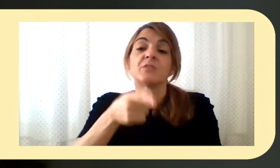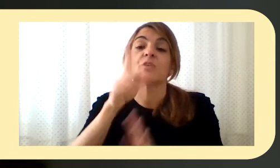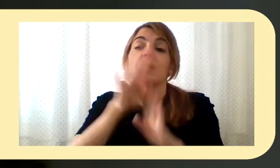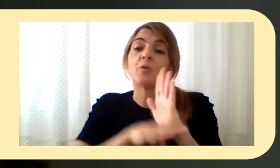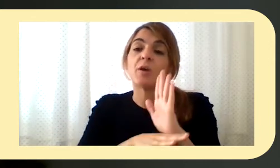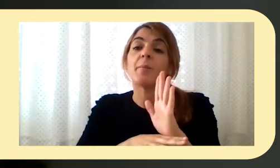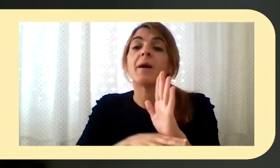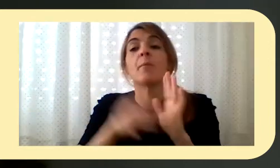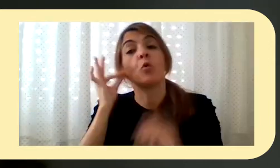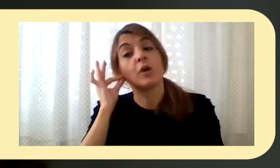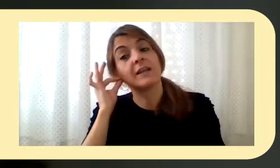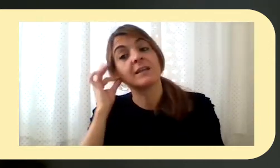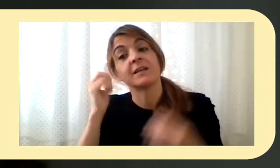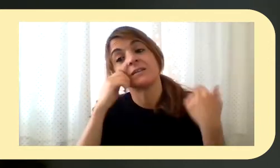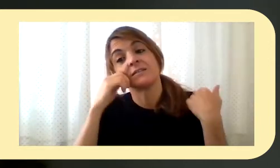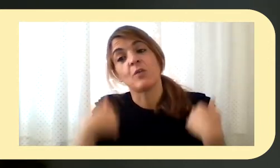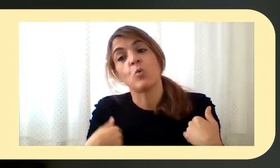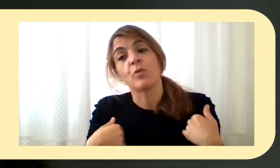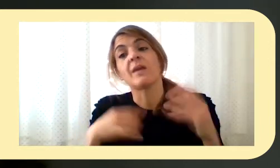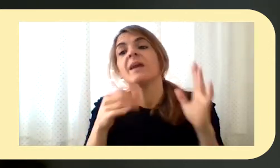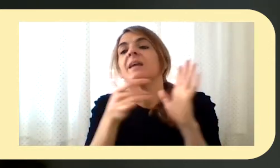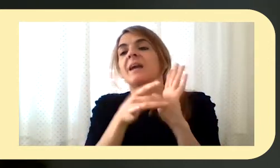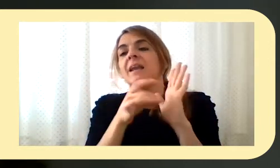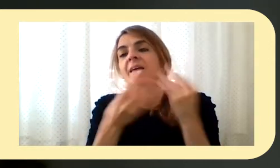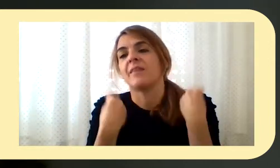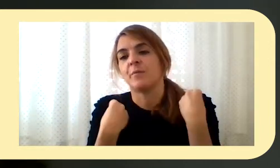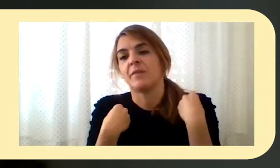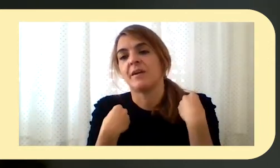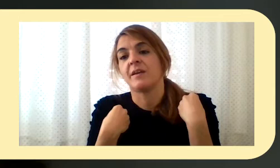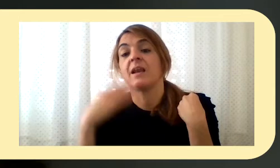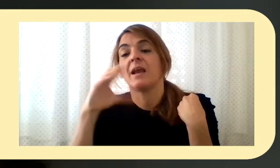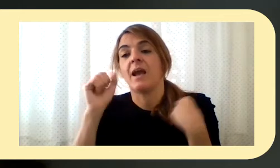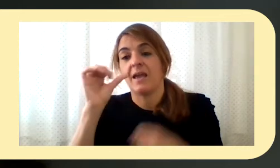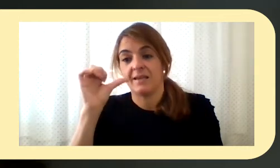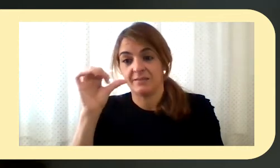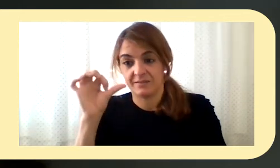Vida en el Centro de Análisis y Programa Sanitario, en el CAPS, ¿vale?